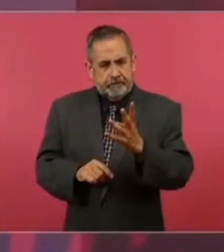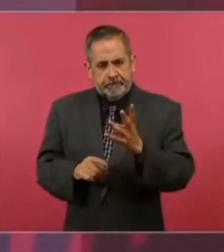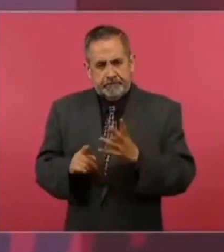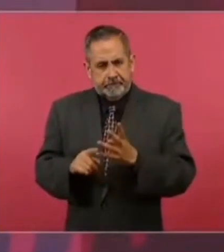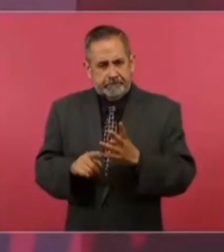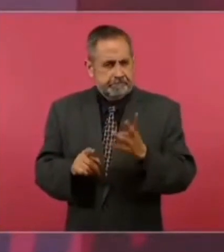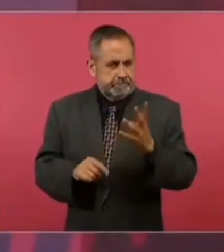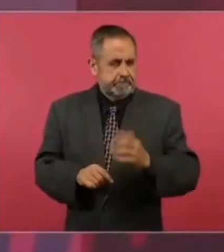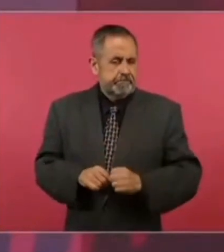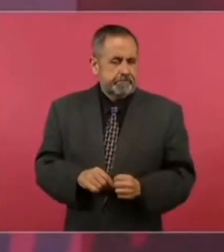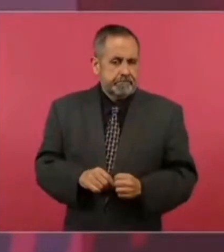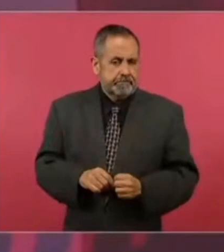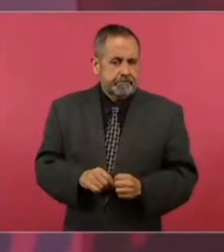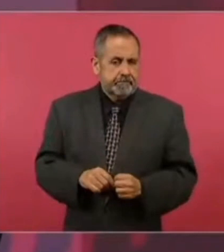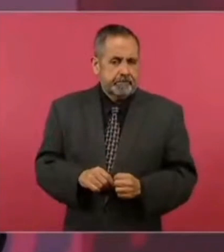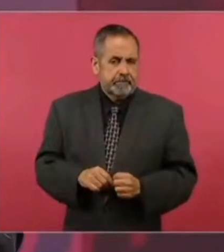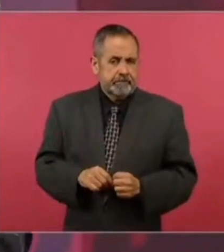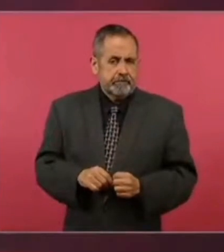se ha